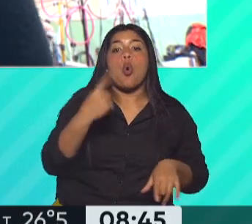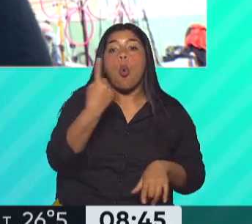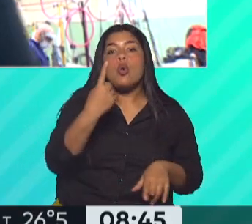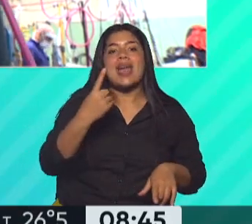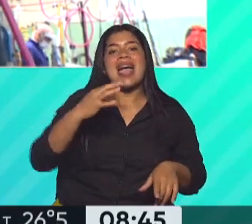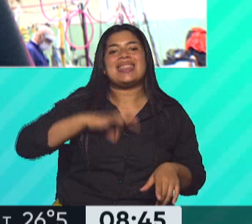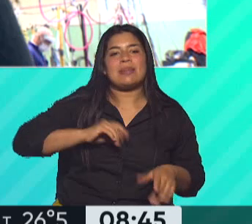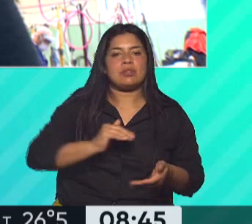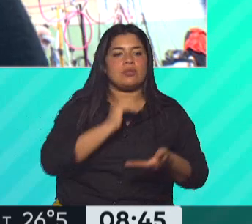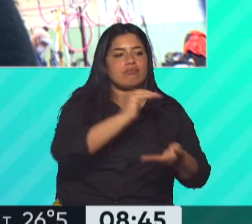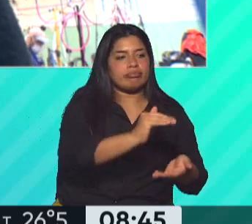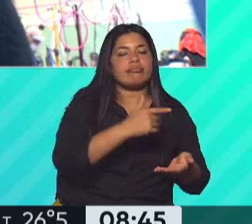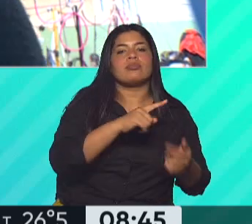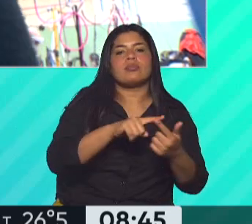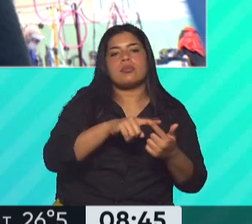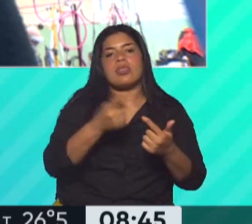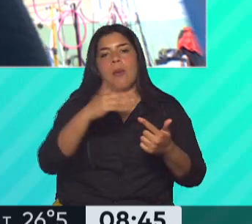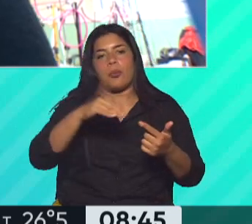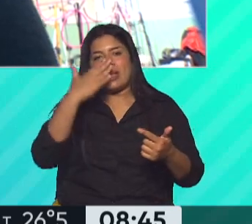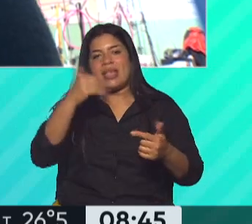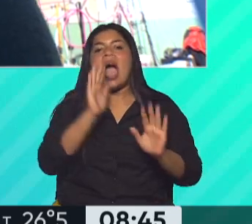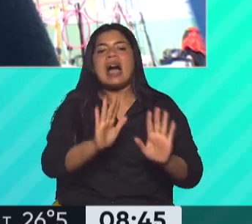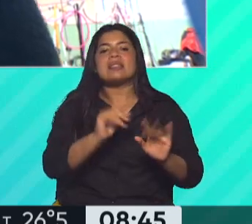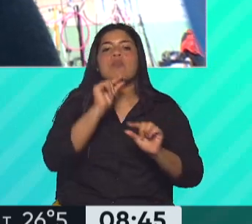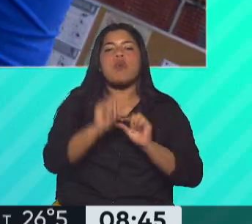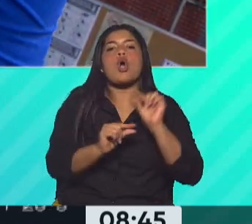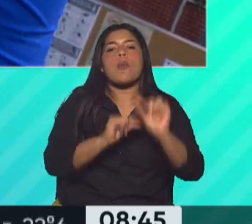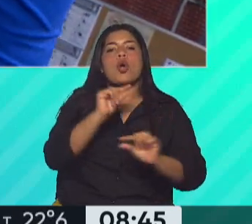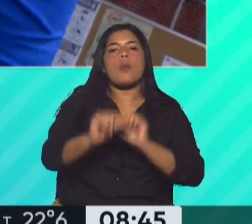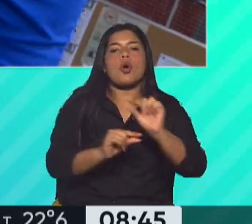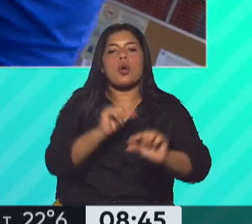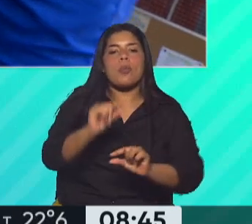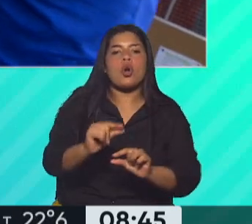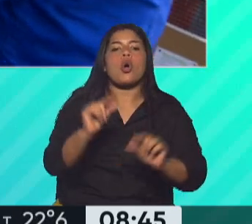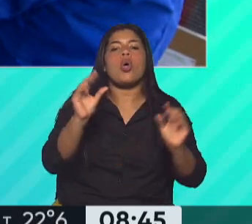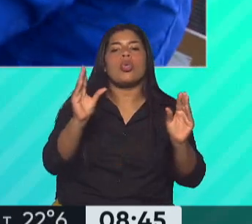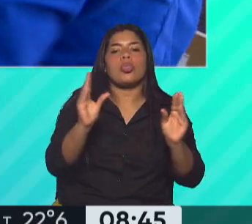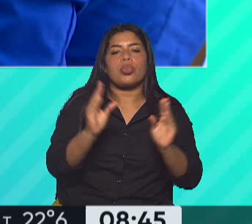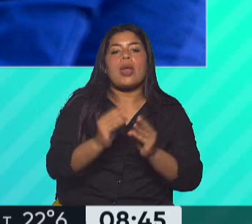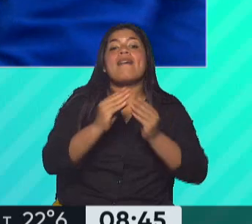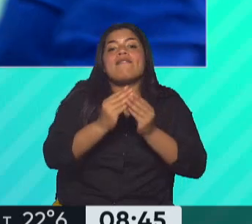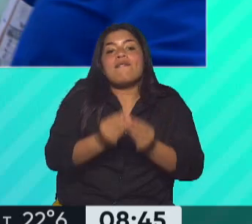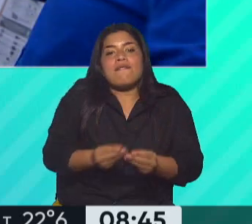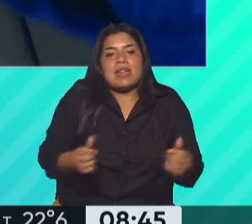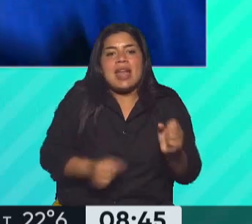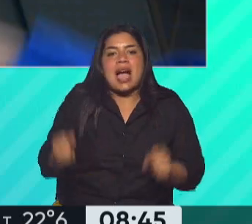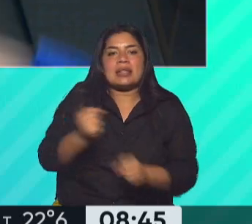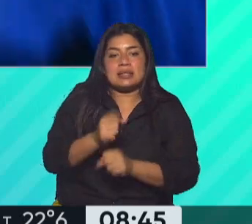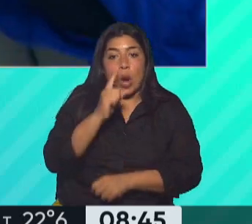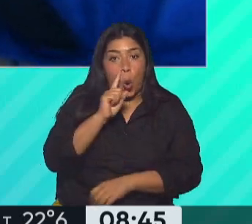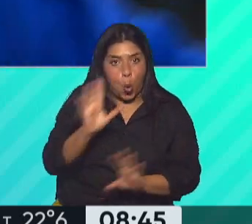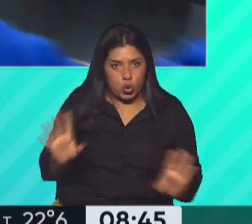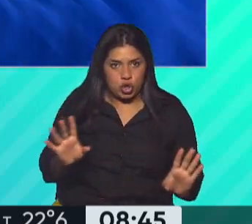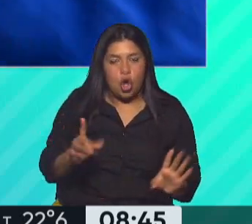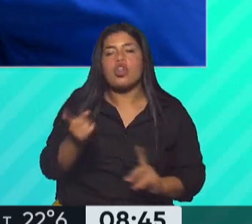ser doble. Después te van a dar una y 50%. Y así va a ir bajando progresivamente hasta junio. Es decir, no de un día